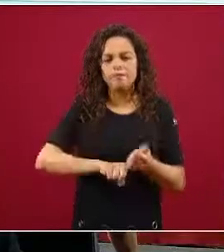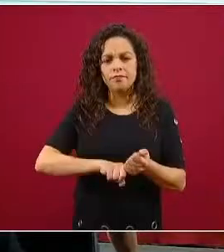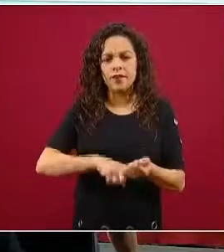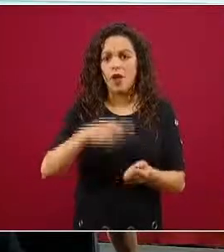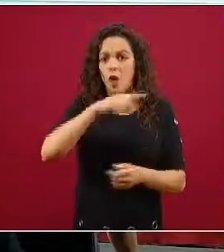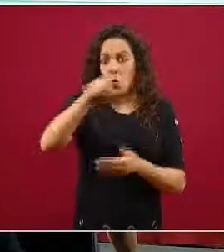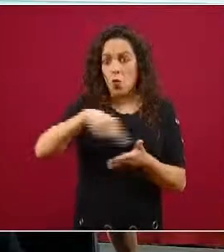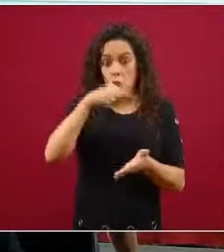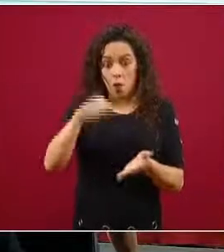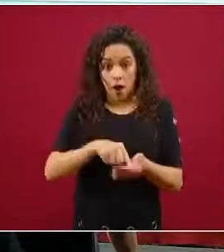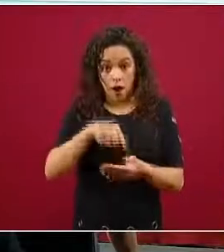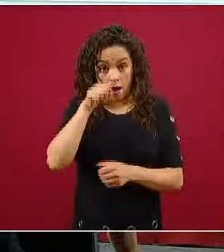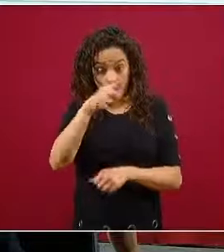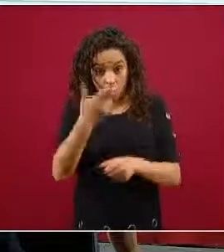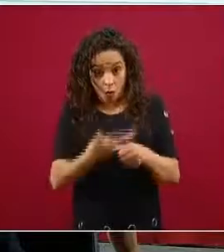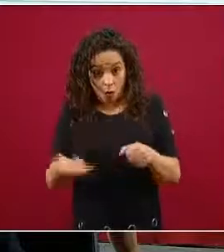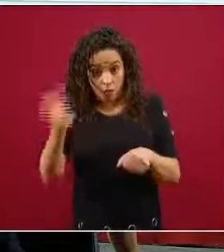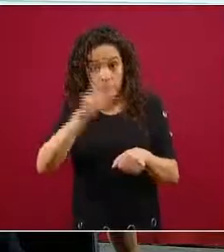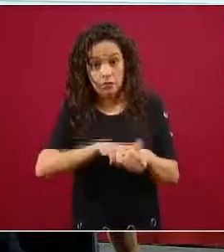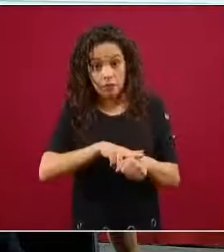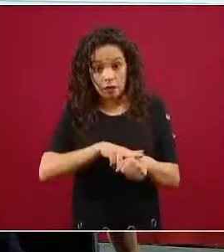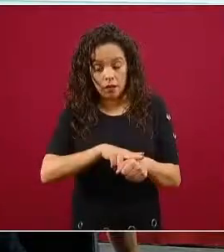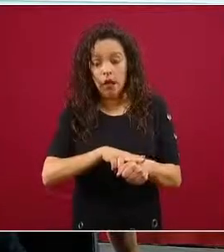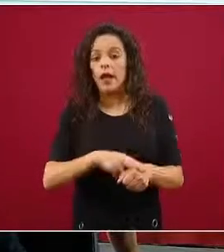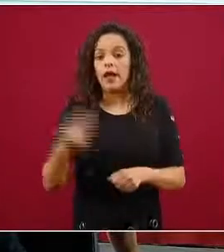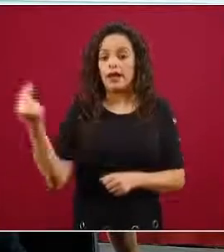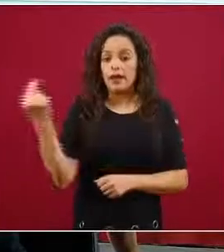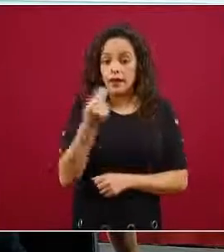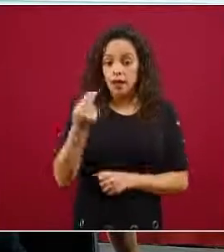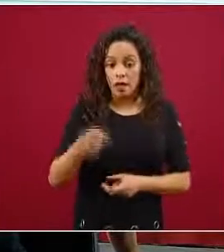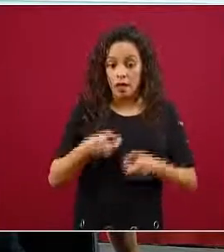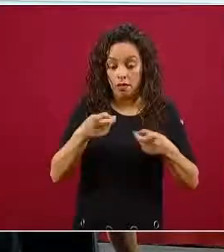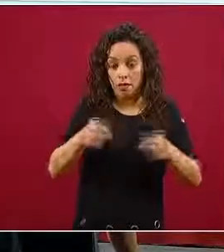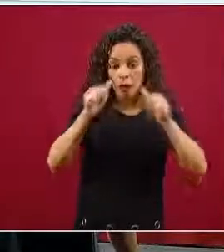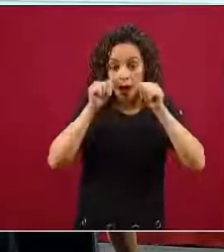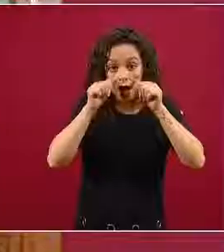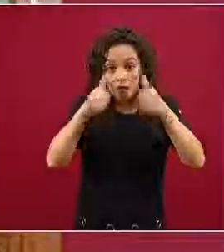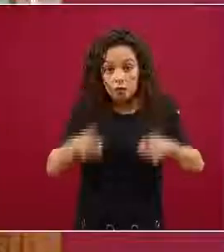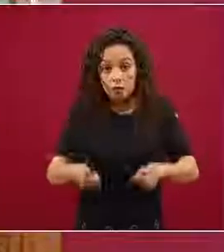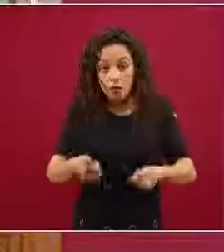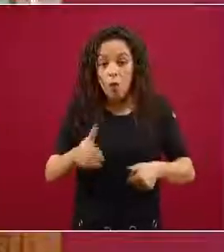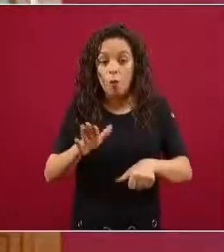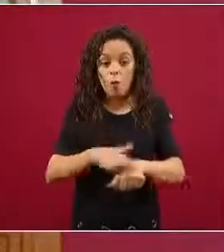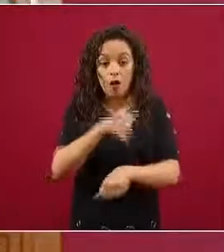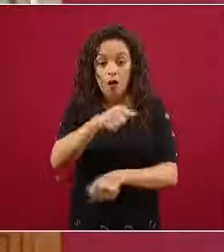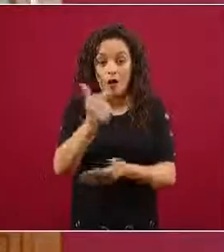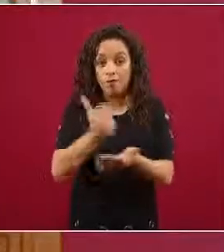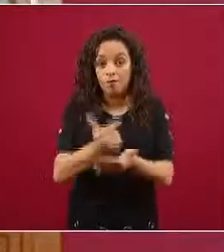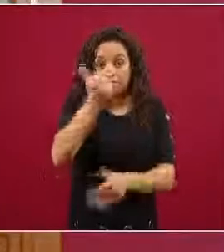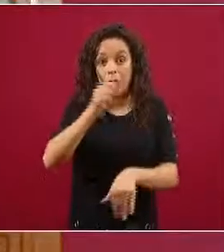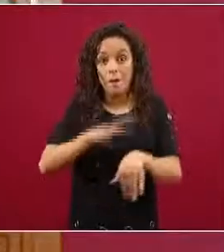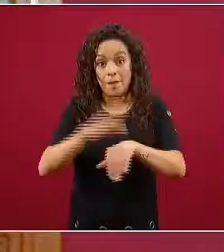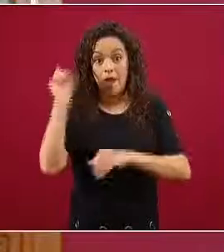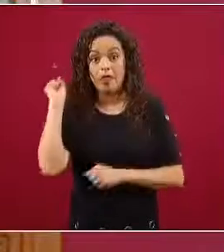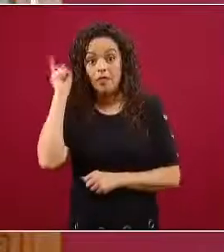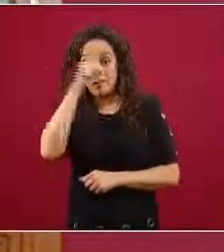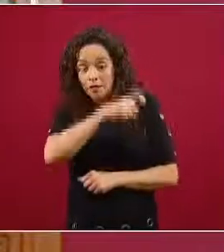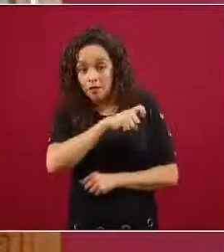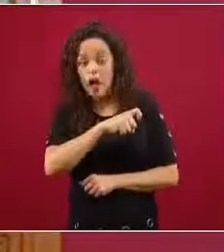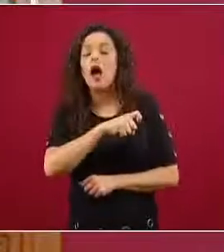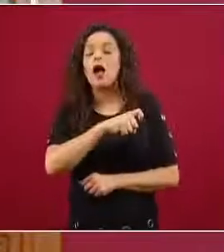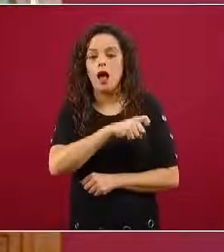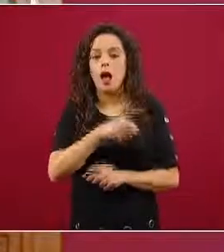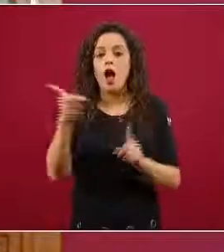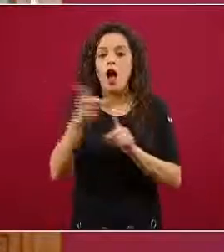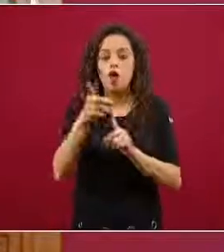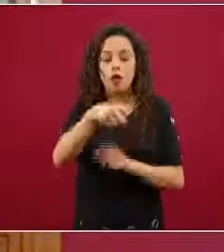de salud, conforme se va necesitando una atención más compleja, van enviando a las pacientes que van